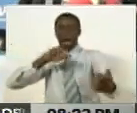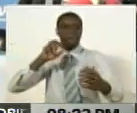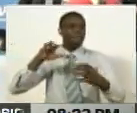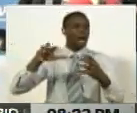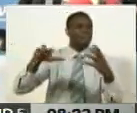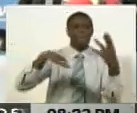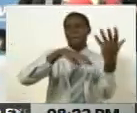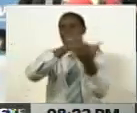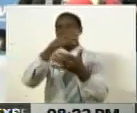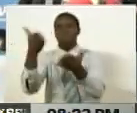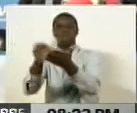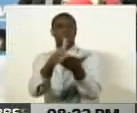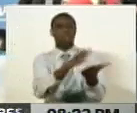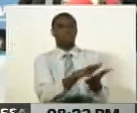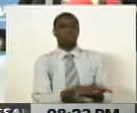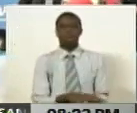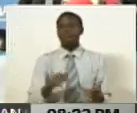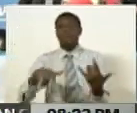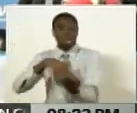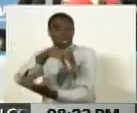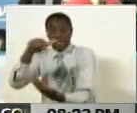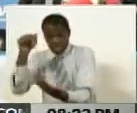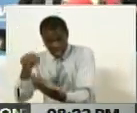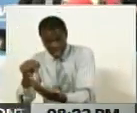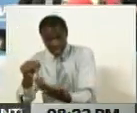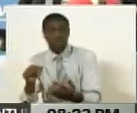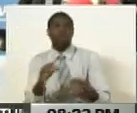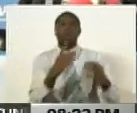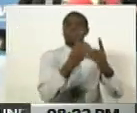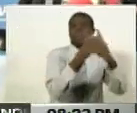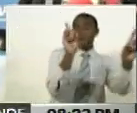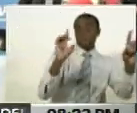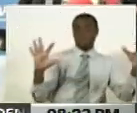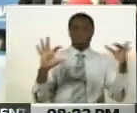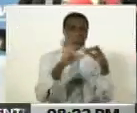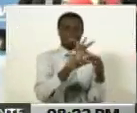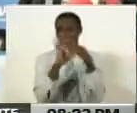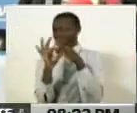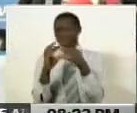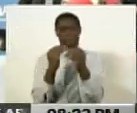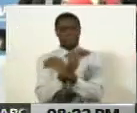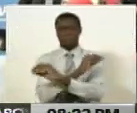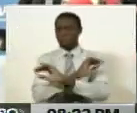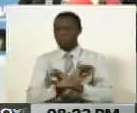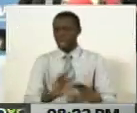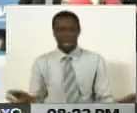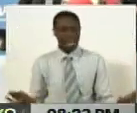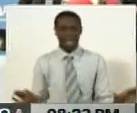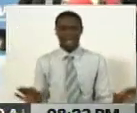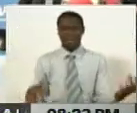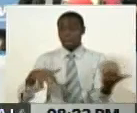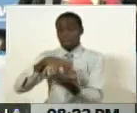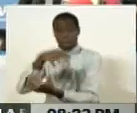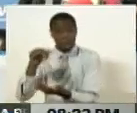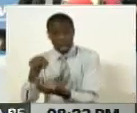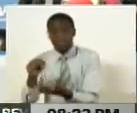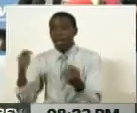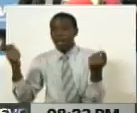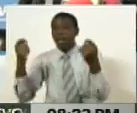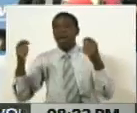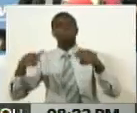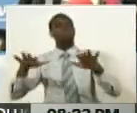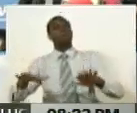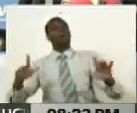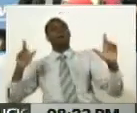la ingobernabilidad es un antónimo de la gobernabilidad. La ingobernabilidad desencadena en actos